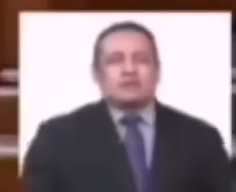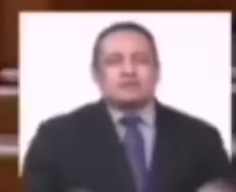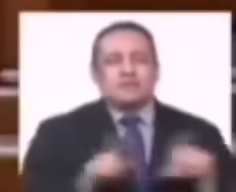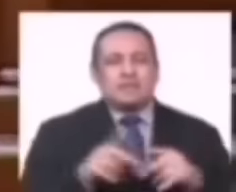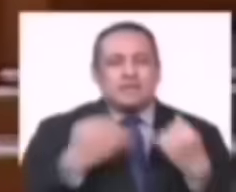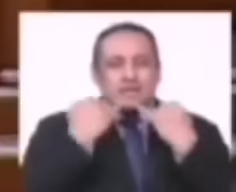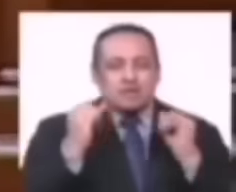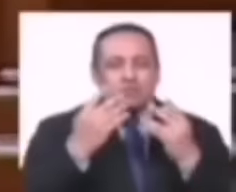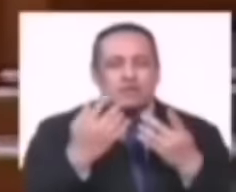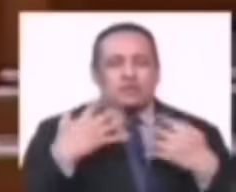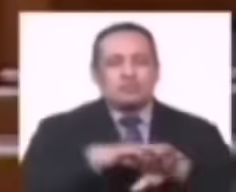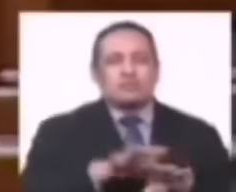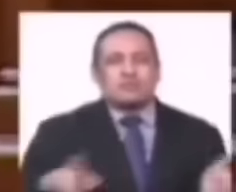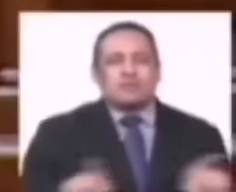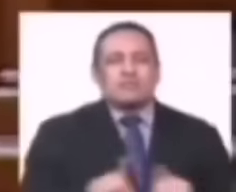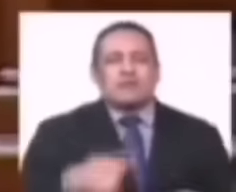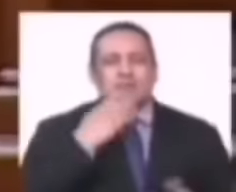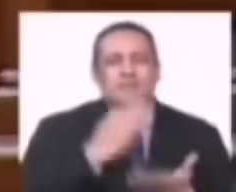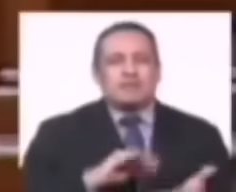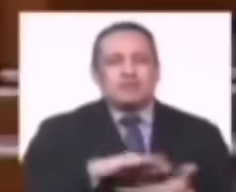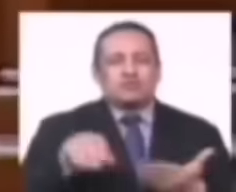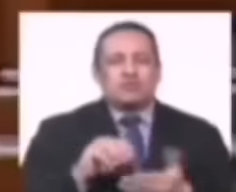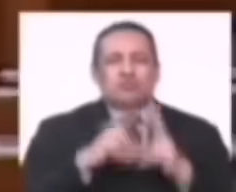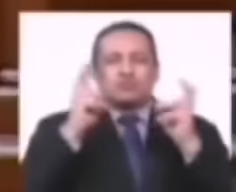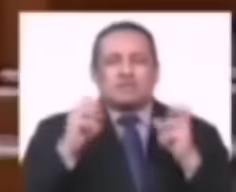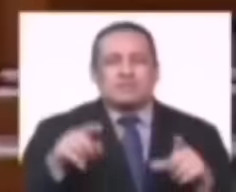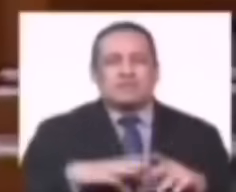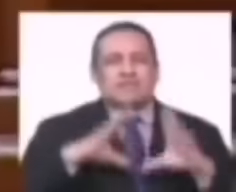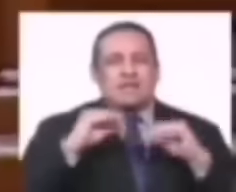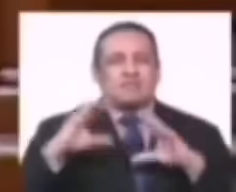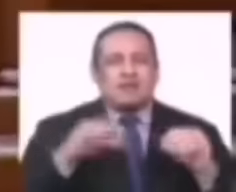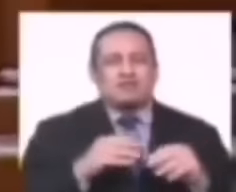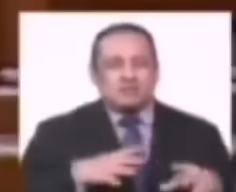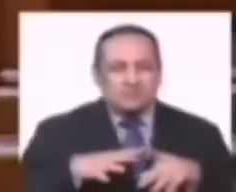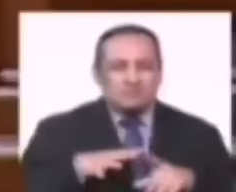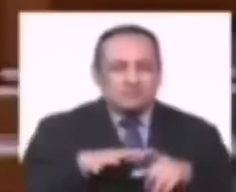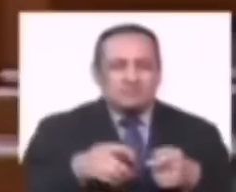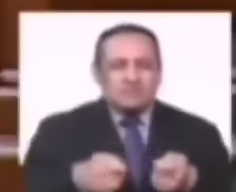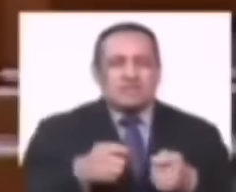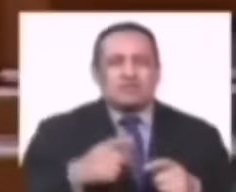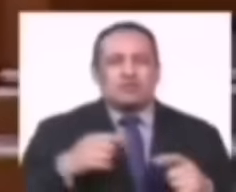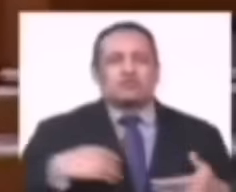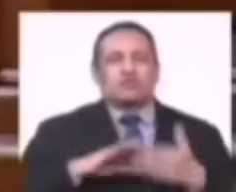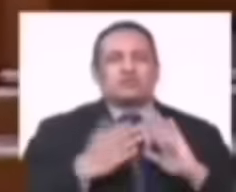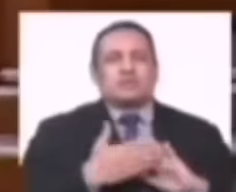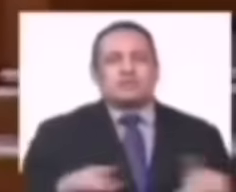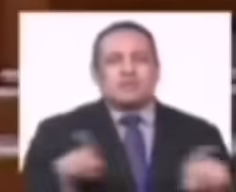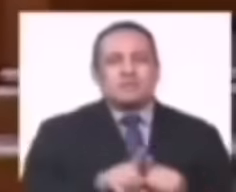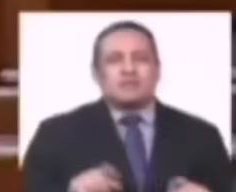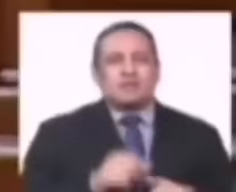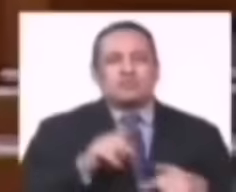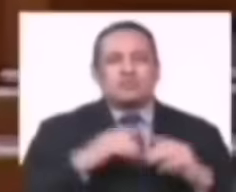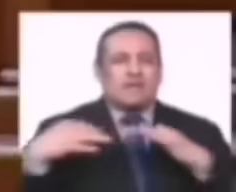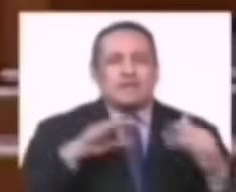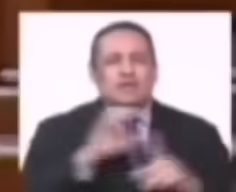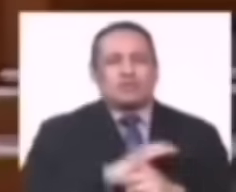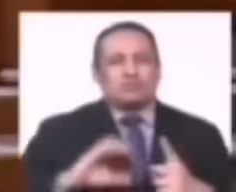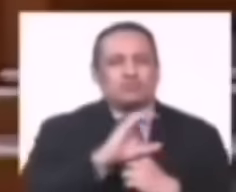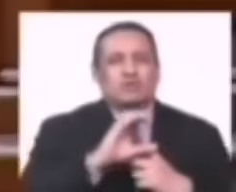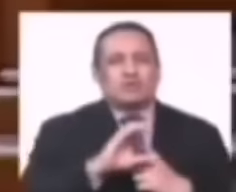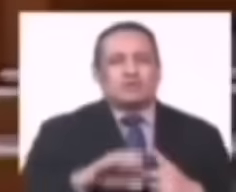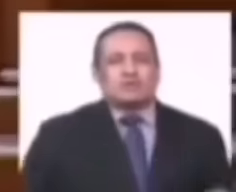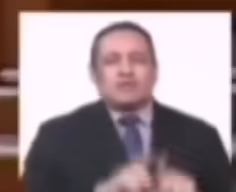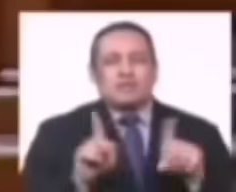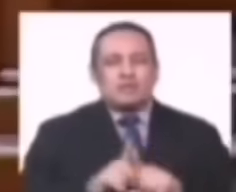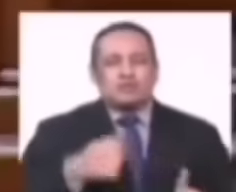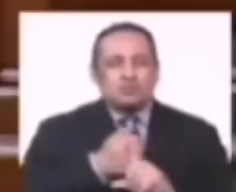idioma inclusivo es parte de una agenda que está siendo introducida en nuestra sociedad dentro de una guerra cultural, y